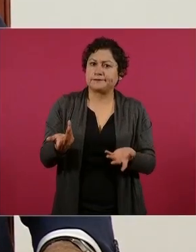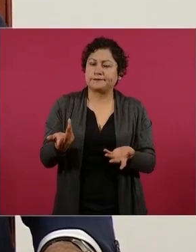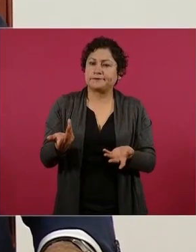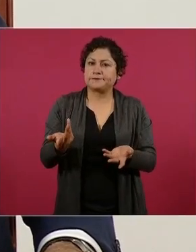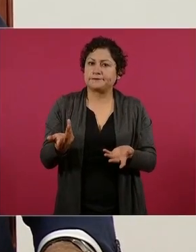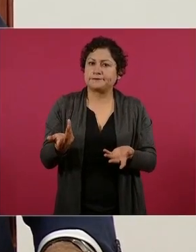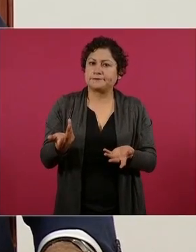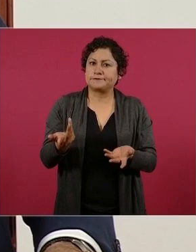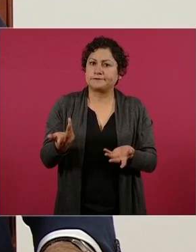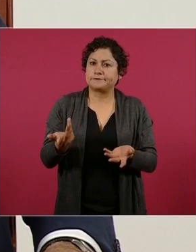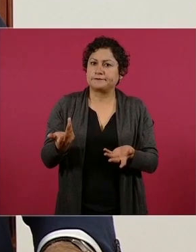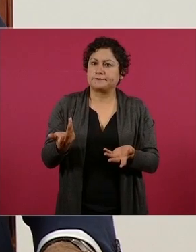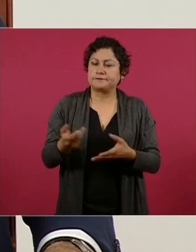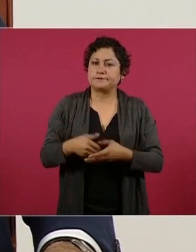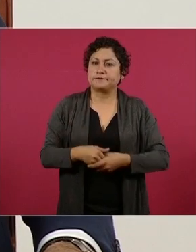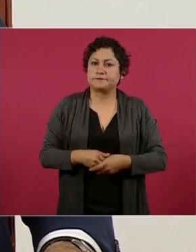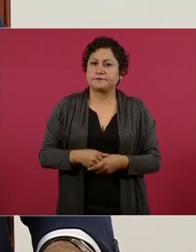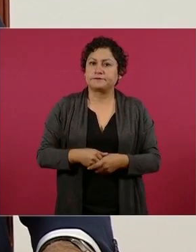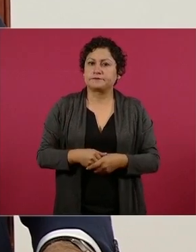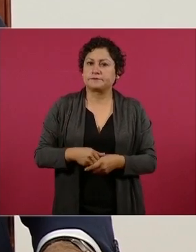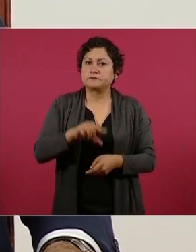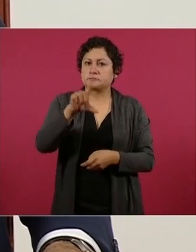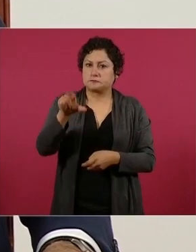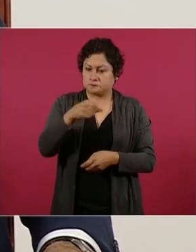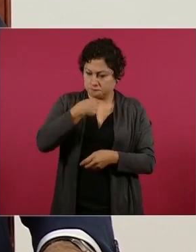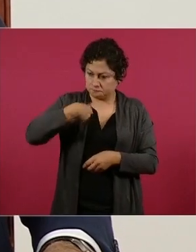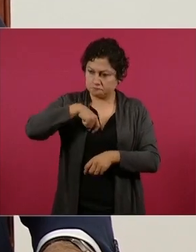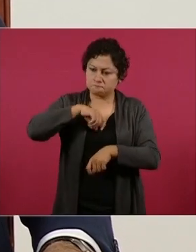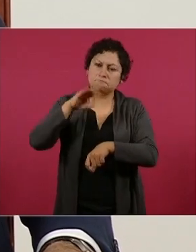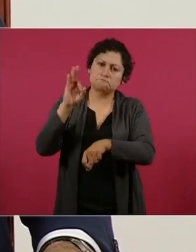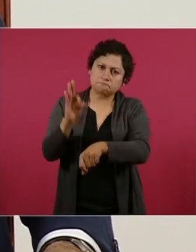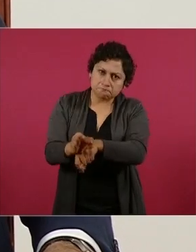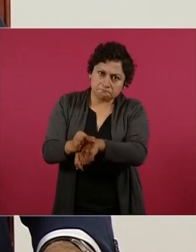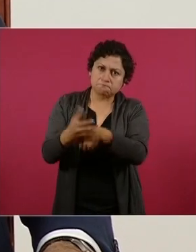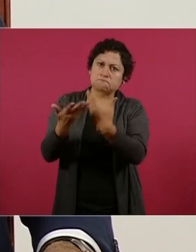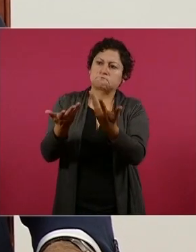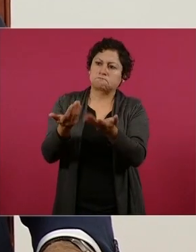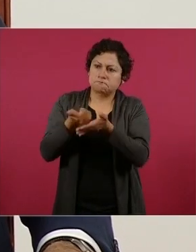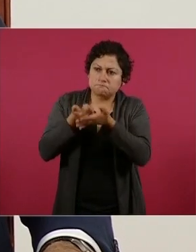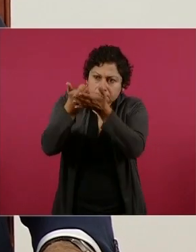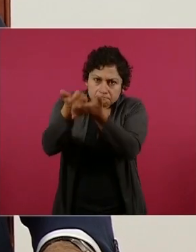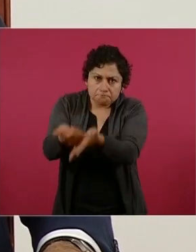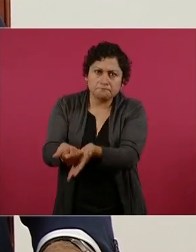les vamos a dar protección, garantías,